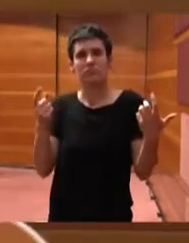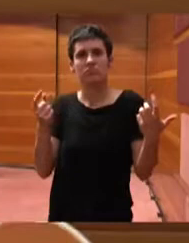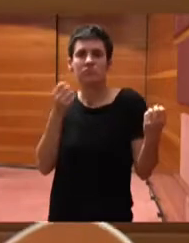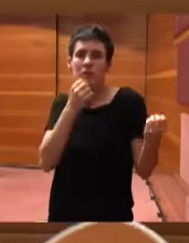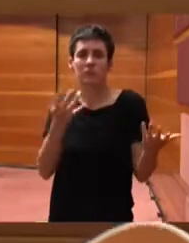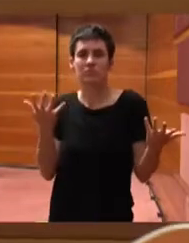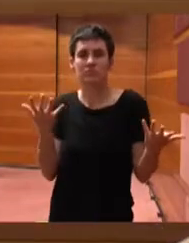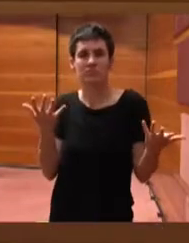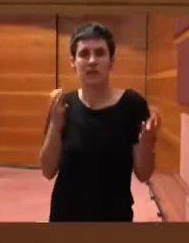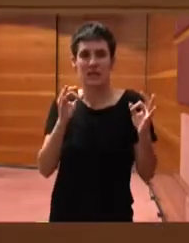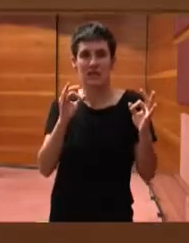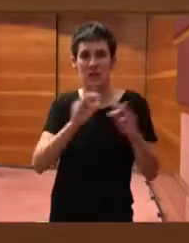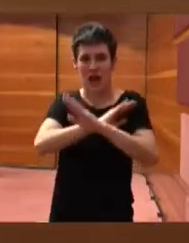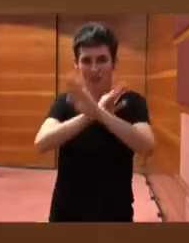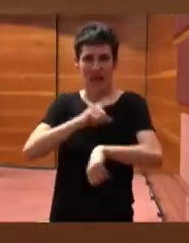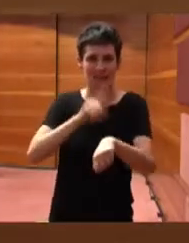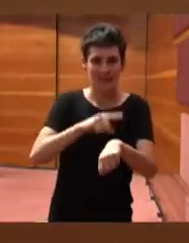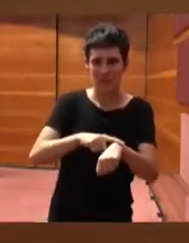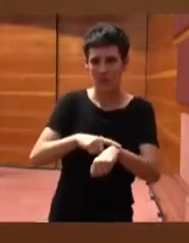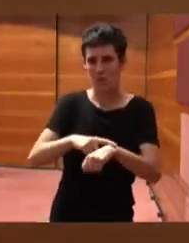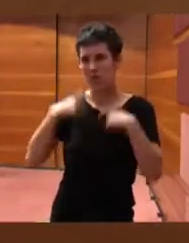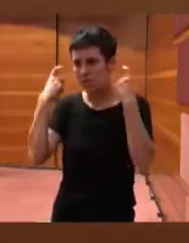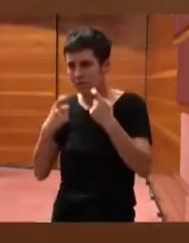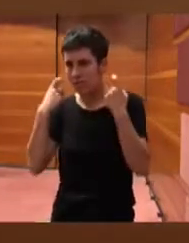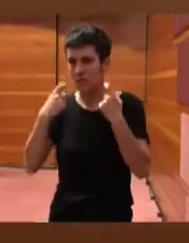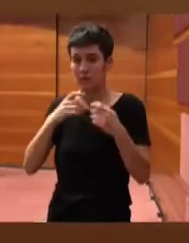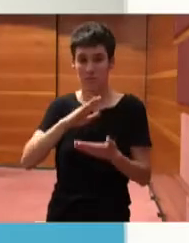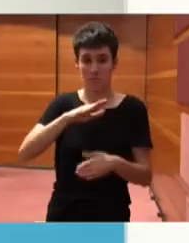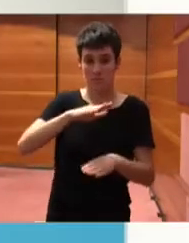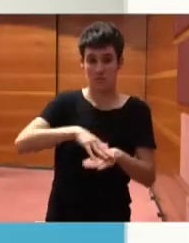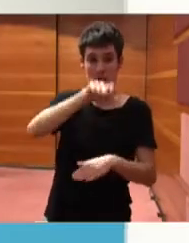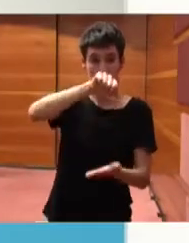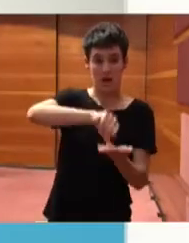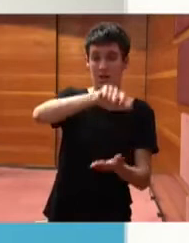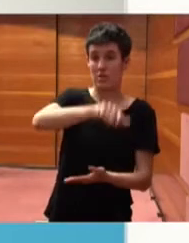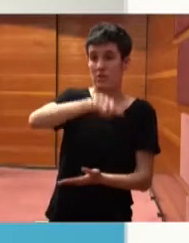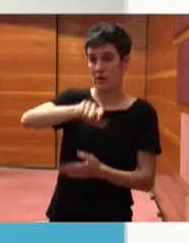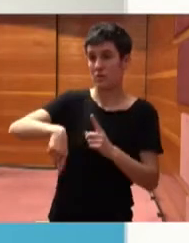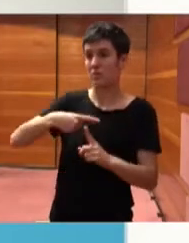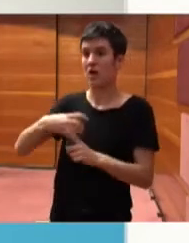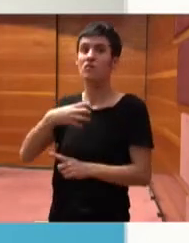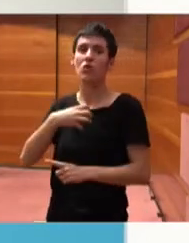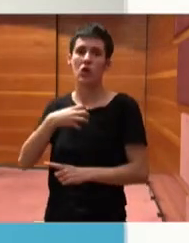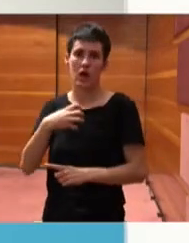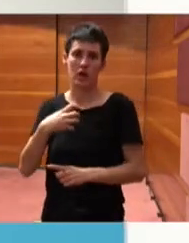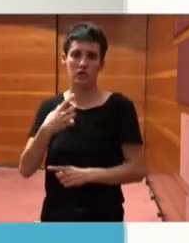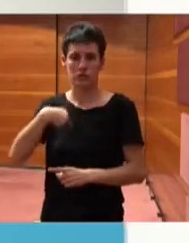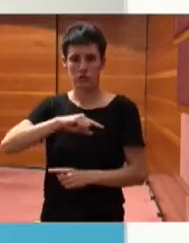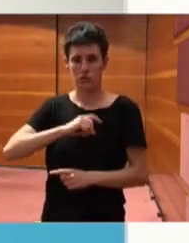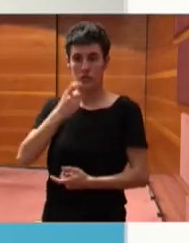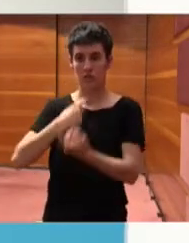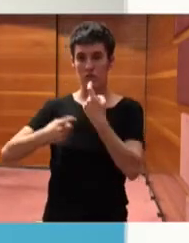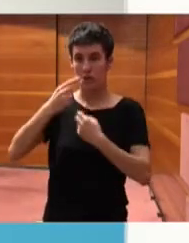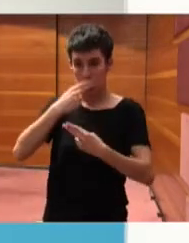pues eso cuesta tiempo, cuesta esfuerzo al ciudadano y al funcionario. En cambio, toda la información que publicamos activamente es